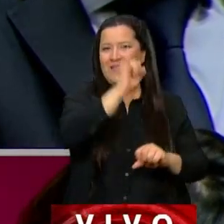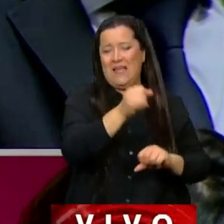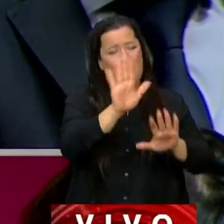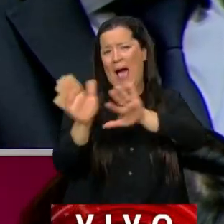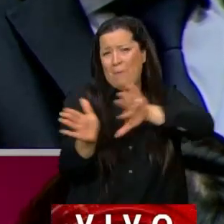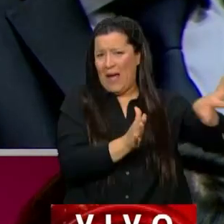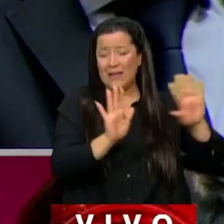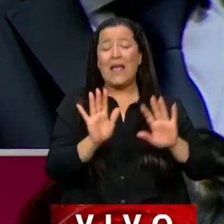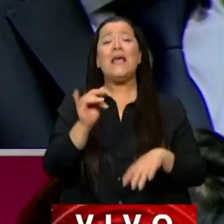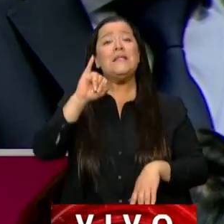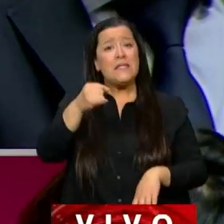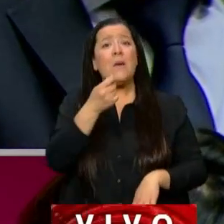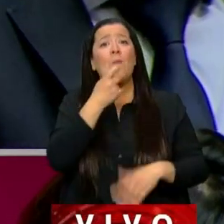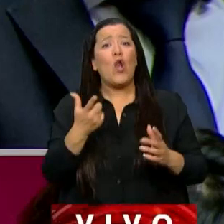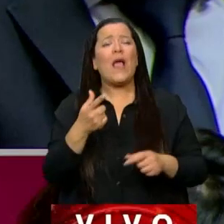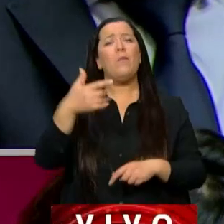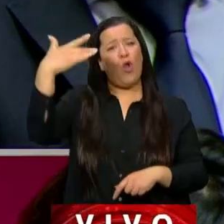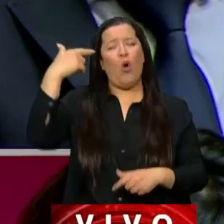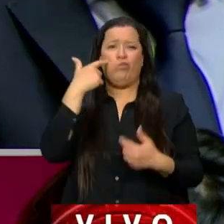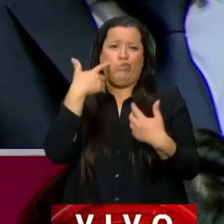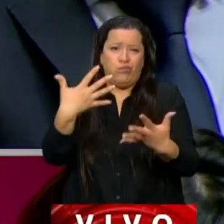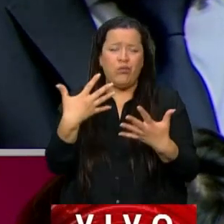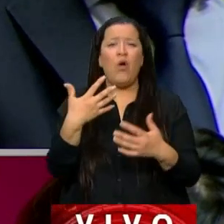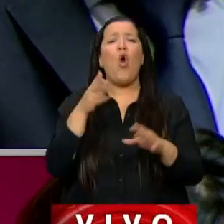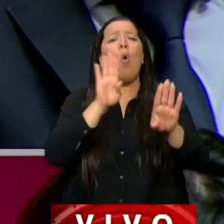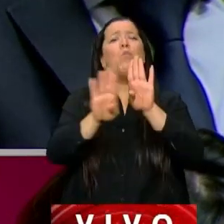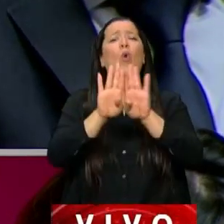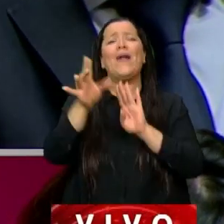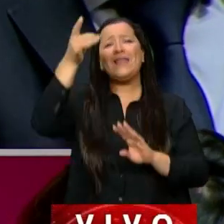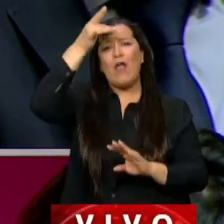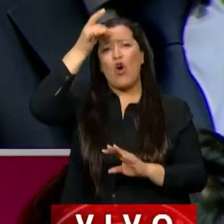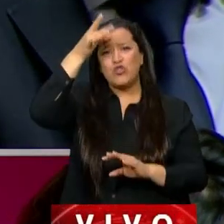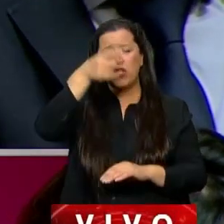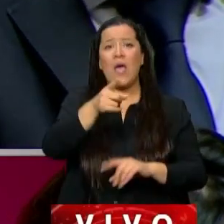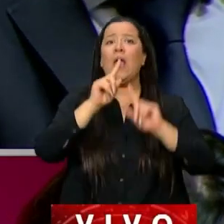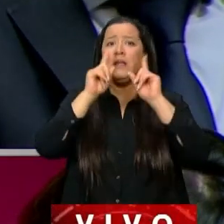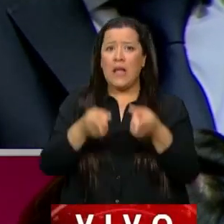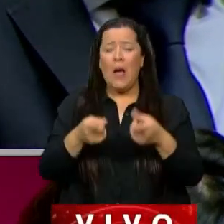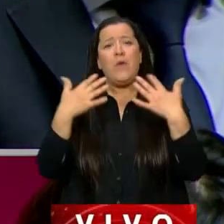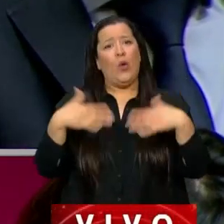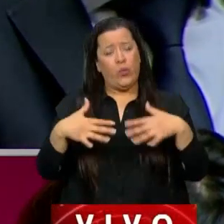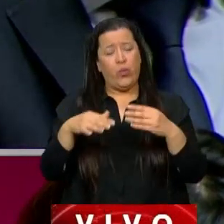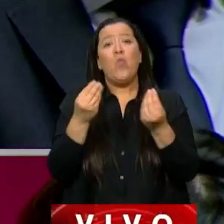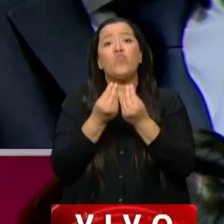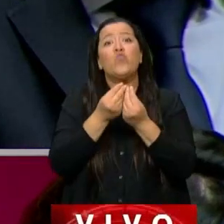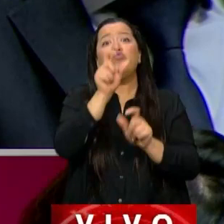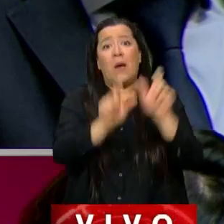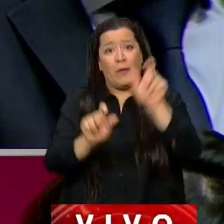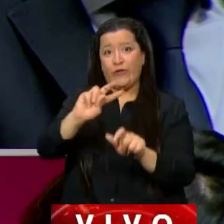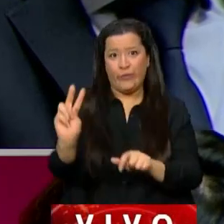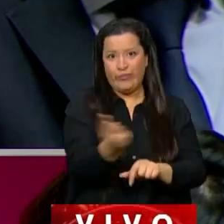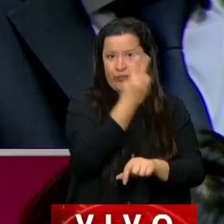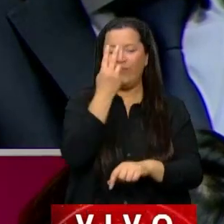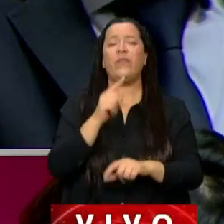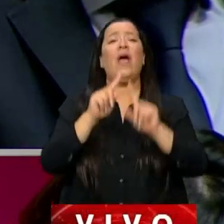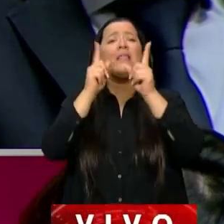ejemplo, con lo que alguna vez fue la famosa Puerta 12, que también costó muchísimas vidas.